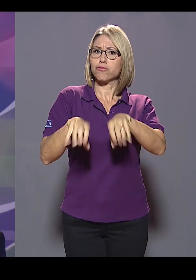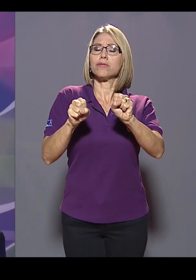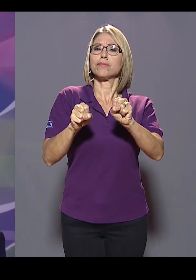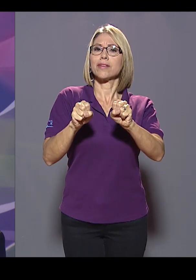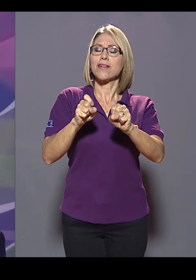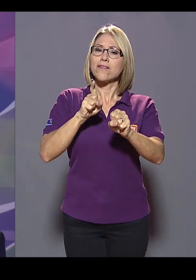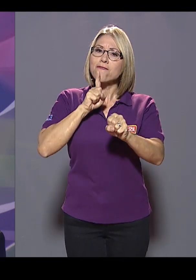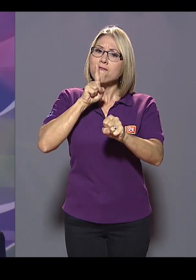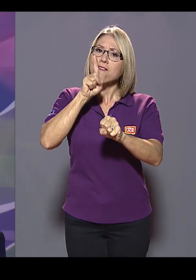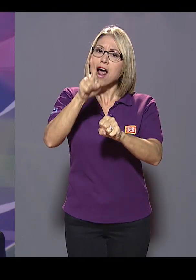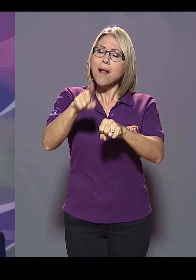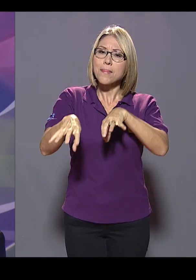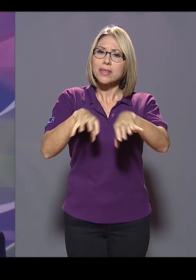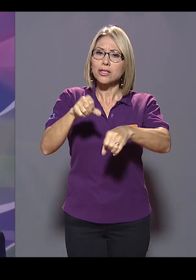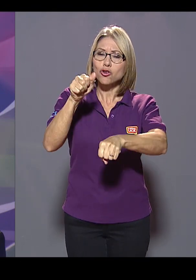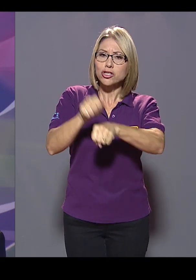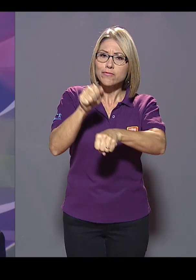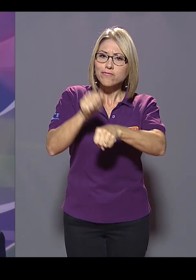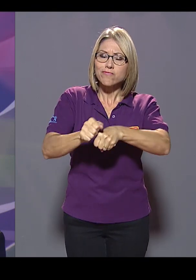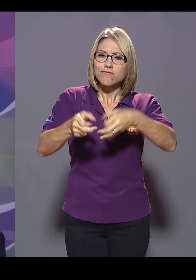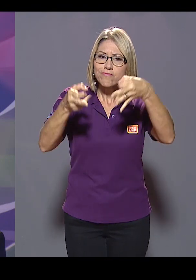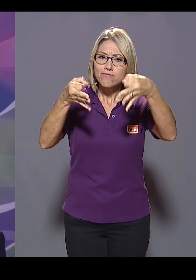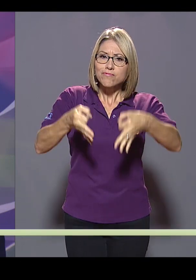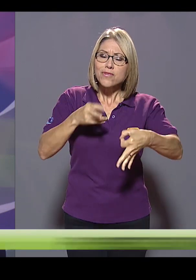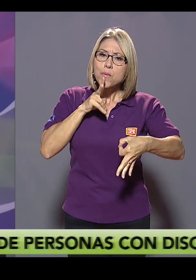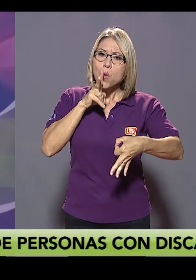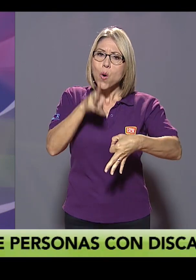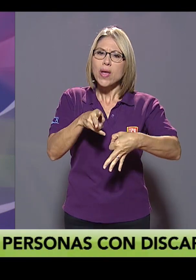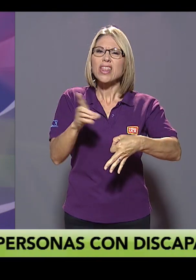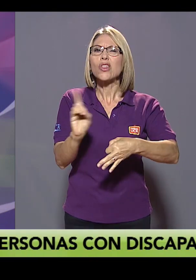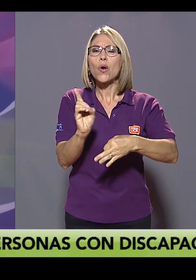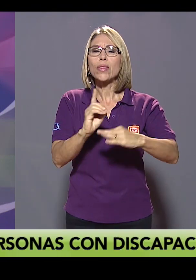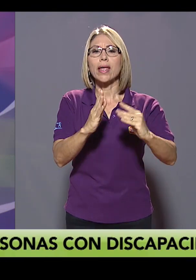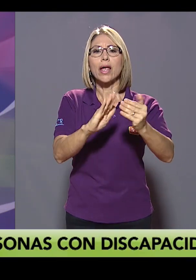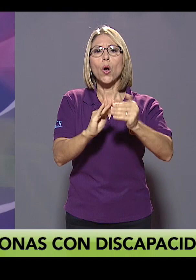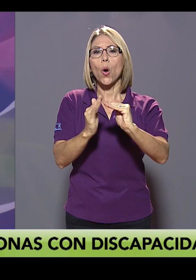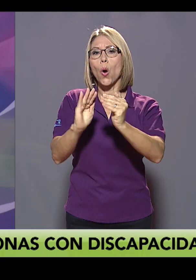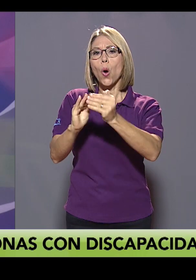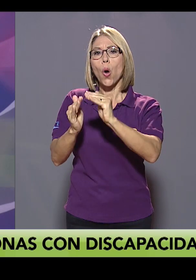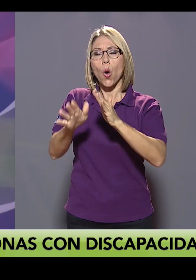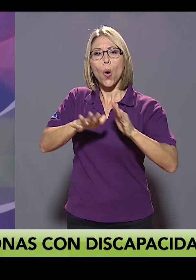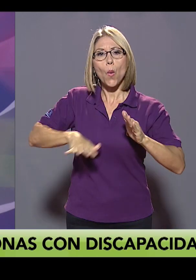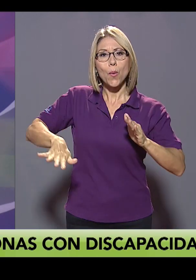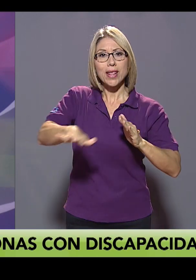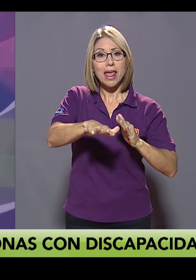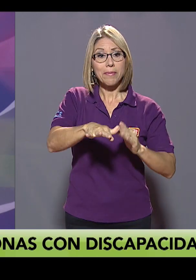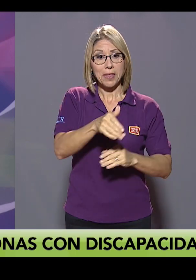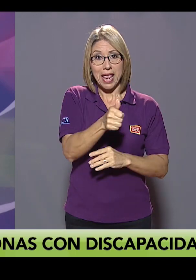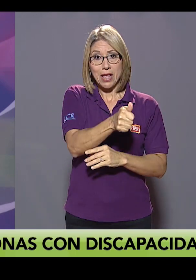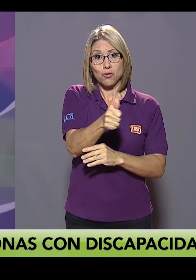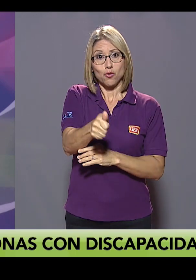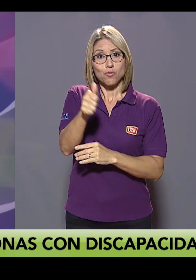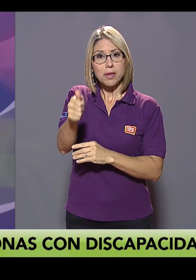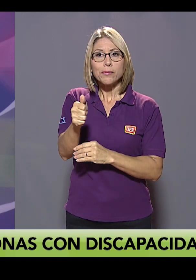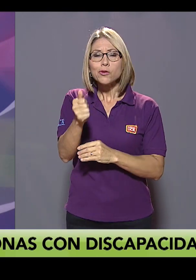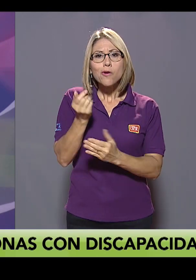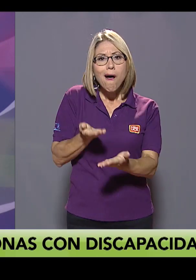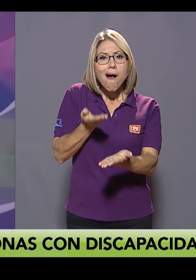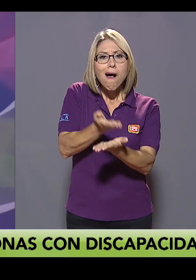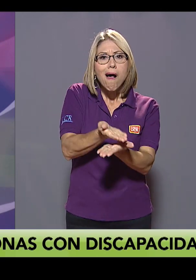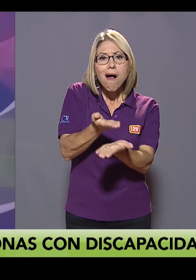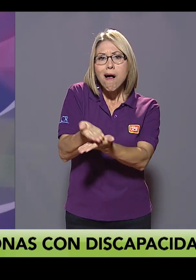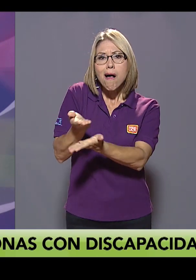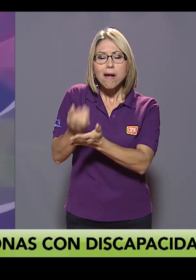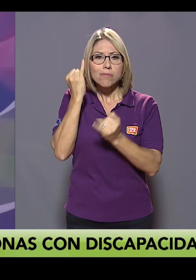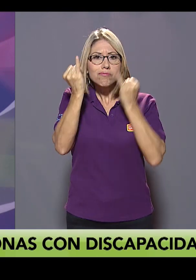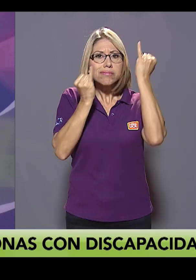acciones concretas, sobre todo en el plano comunal, para que ellos vayan generando ideas inclusivas y